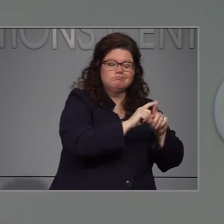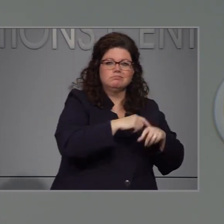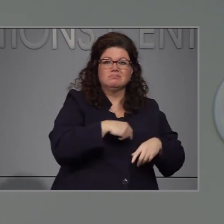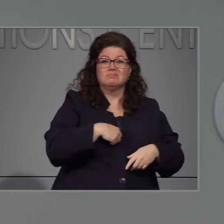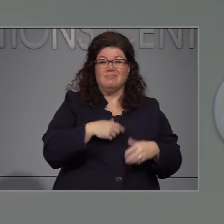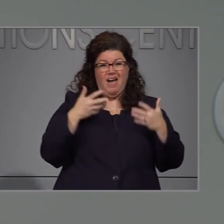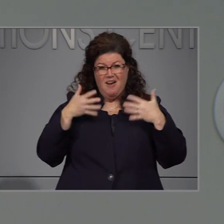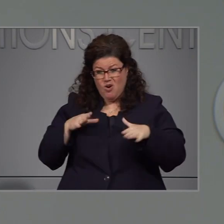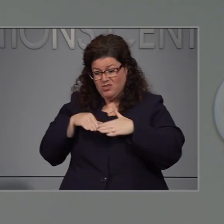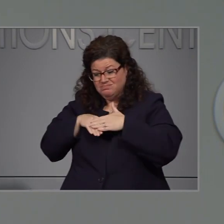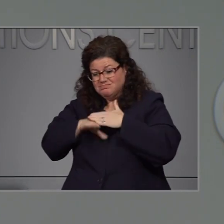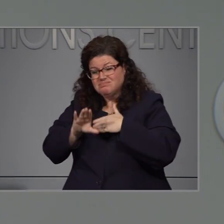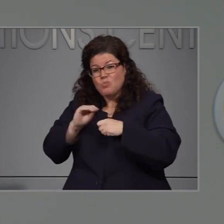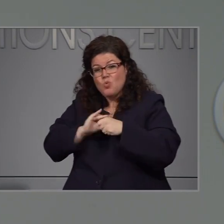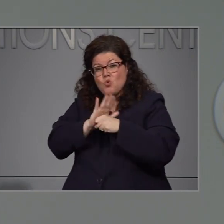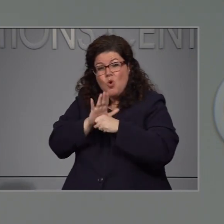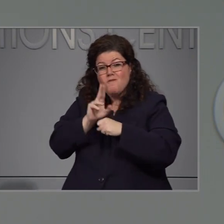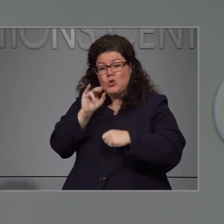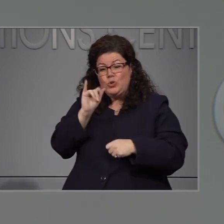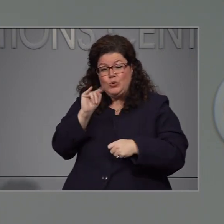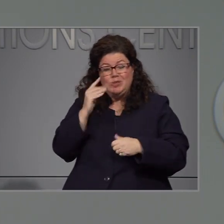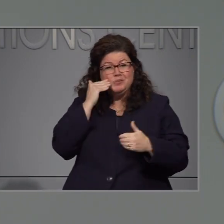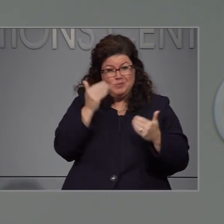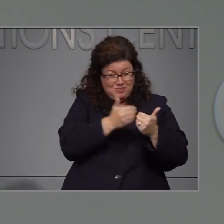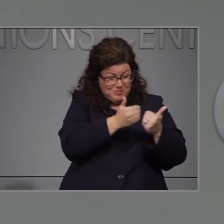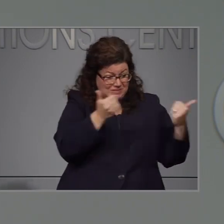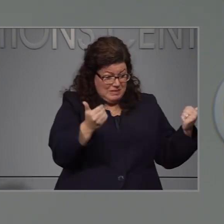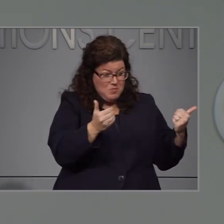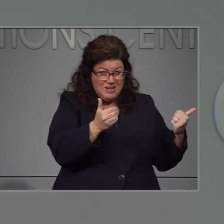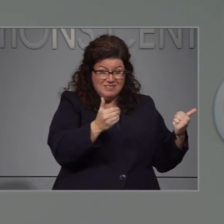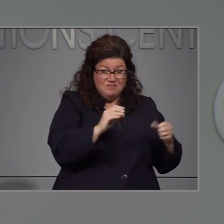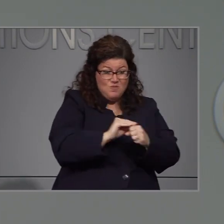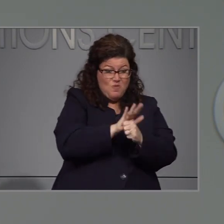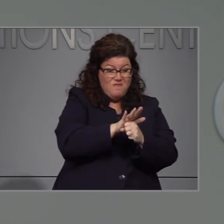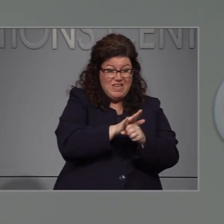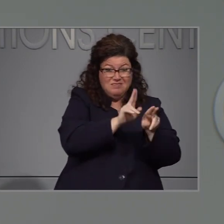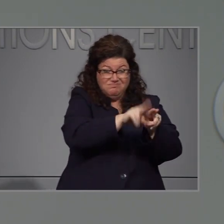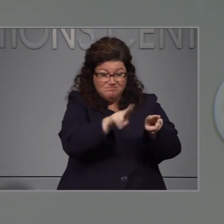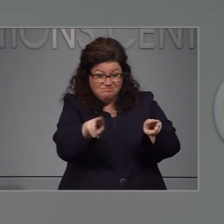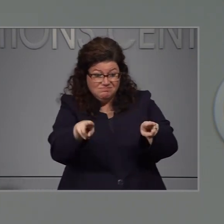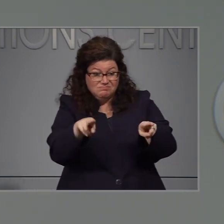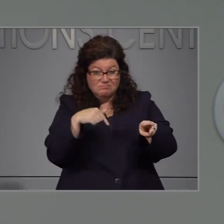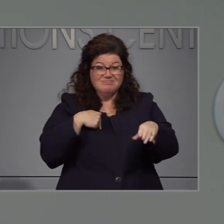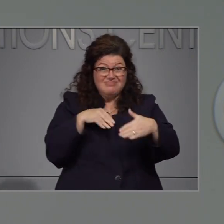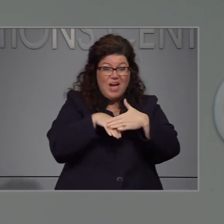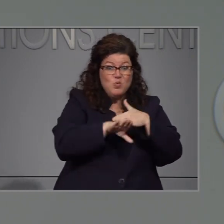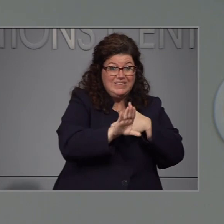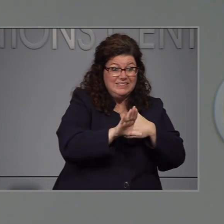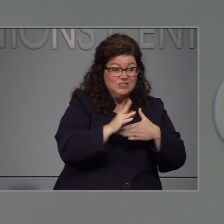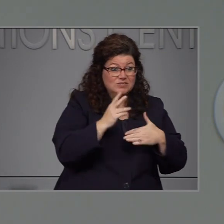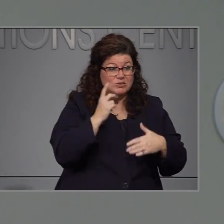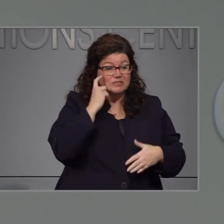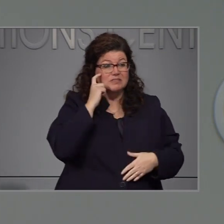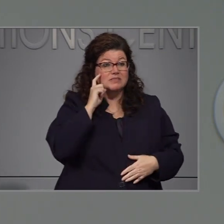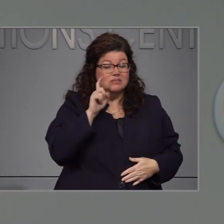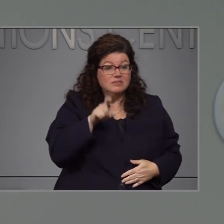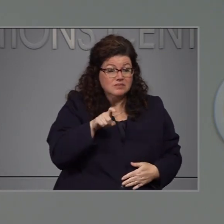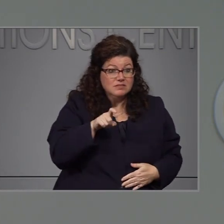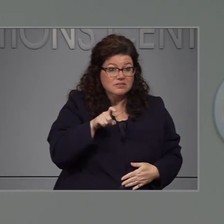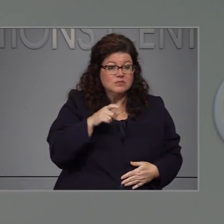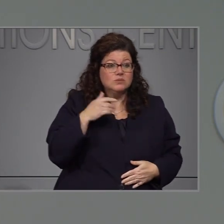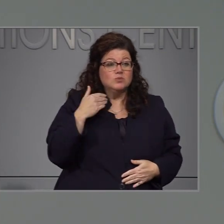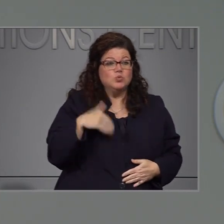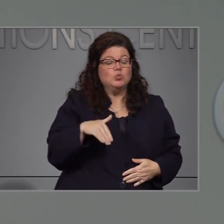pasillos de las unidades de COVID especializadas, en donde pueden ver los efectos devastadores de esta enfermedad. Estas son experiencias